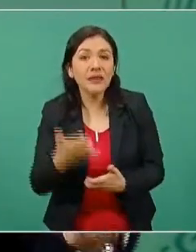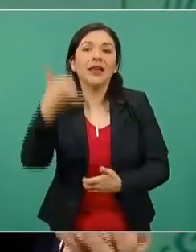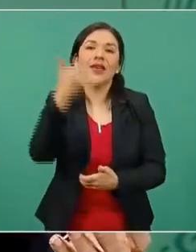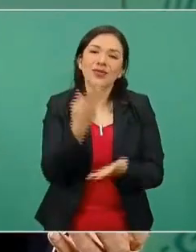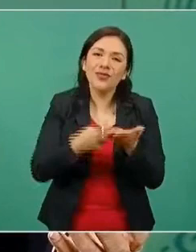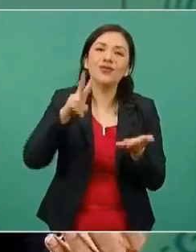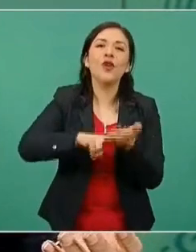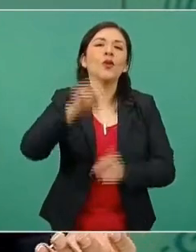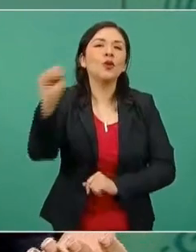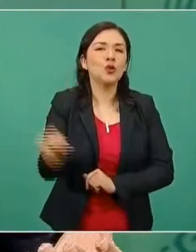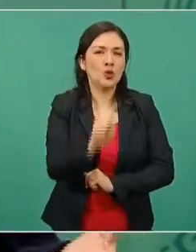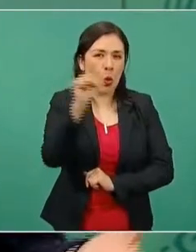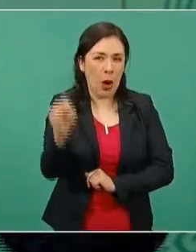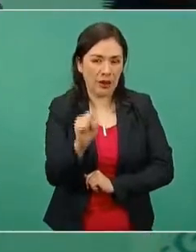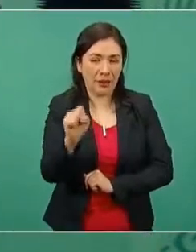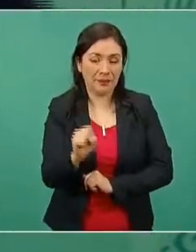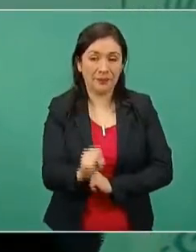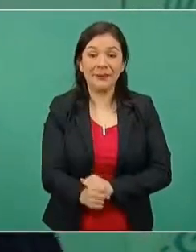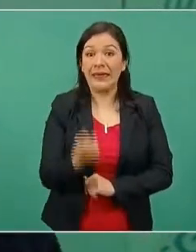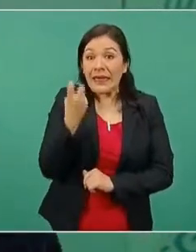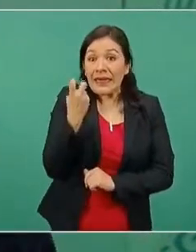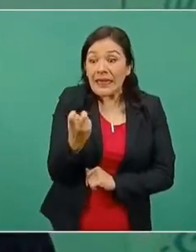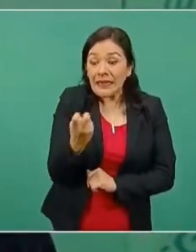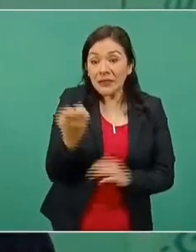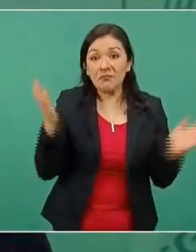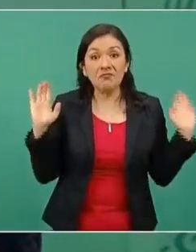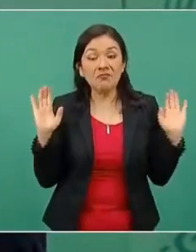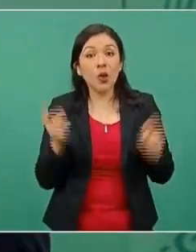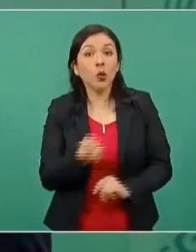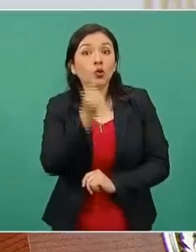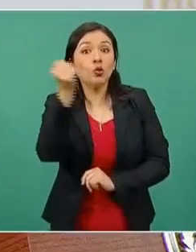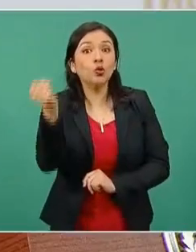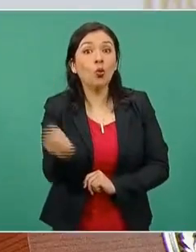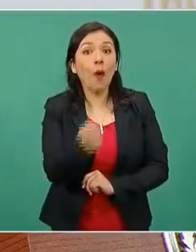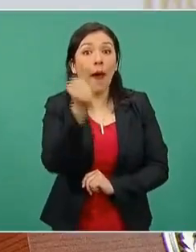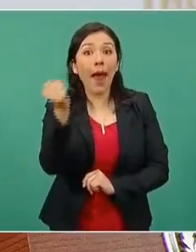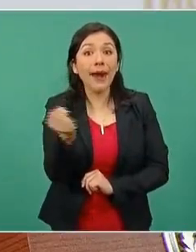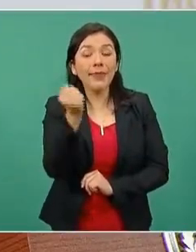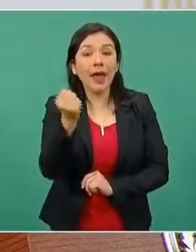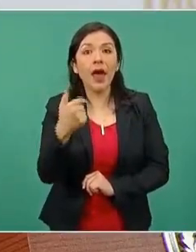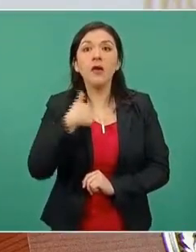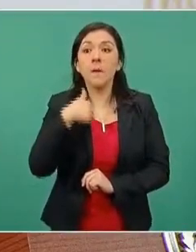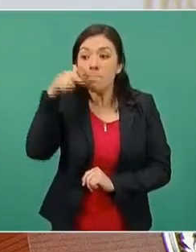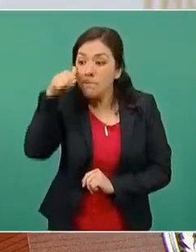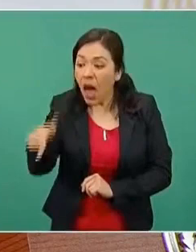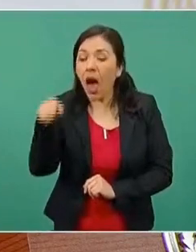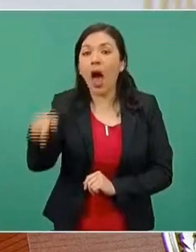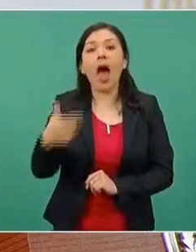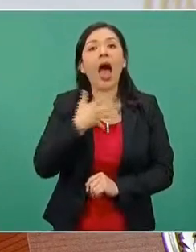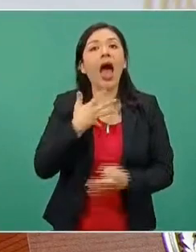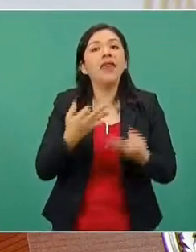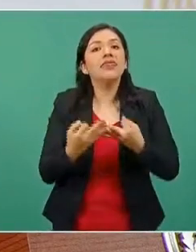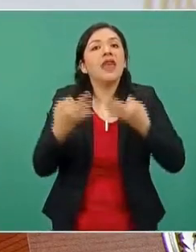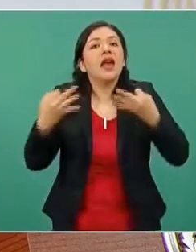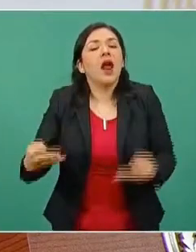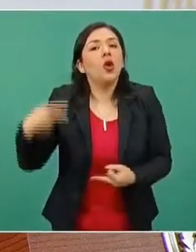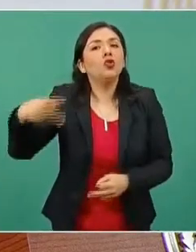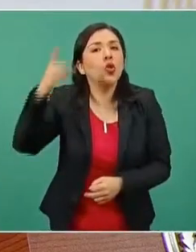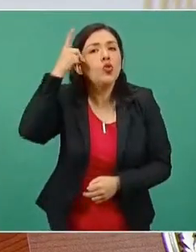Entonces, de suerte, ¿sí?, encontramos ahí un terreno de